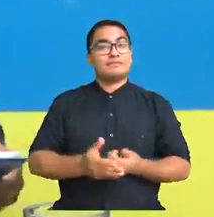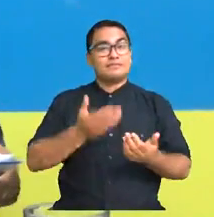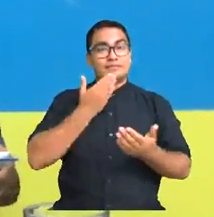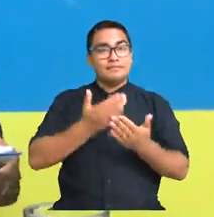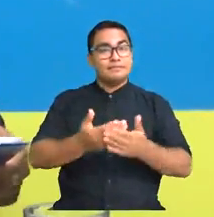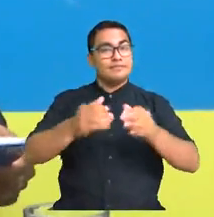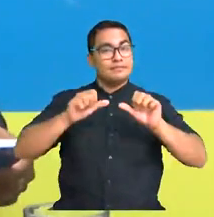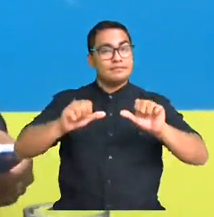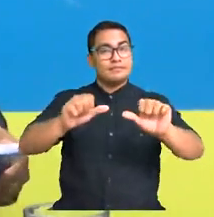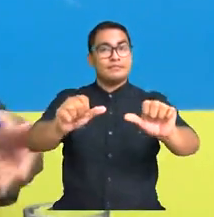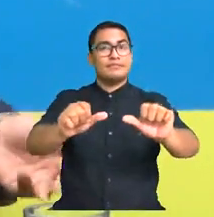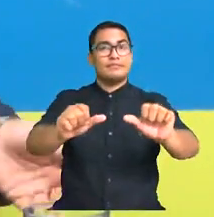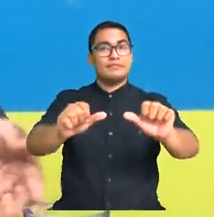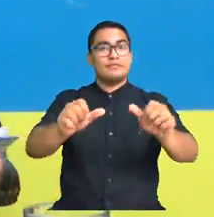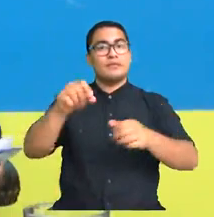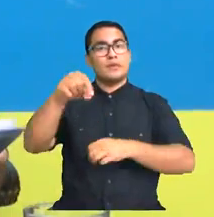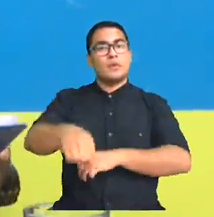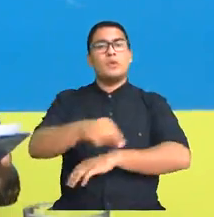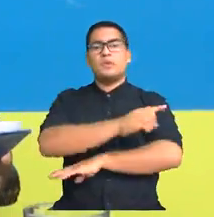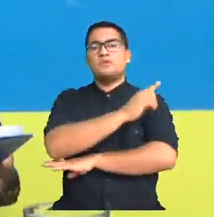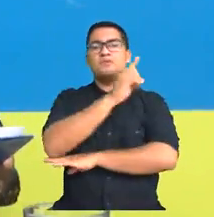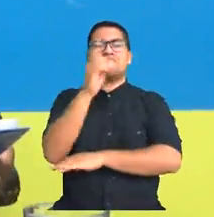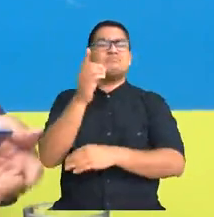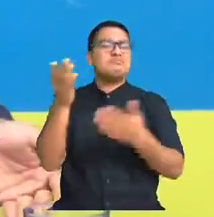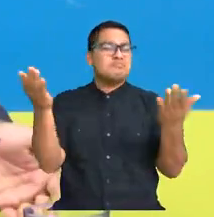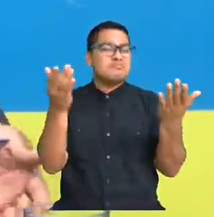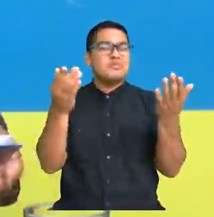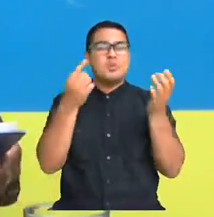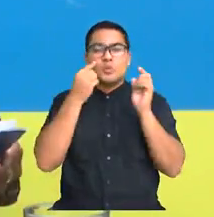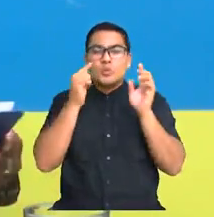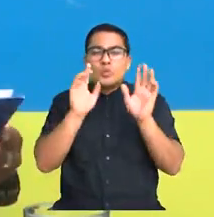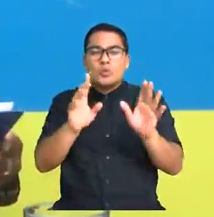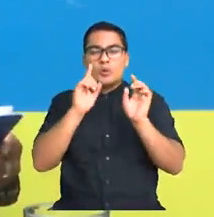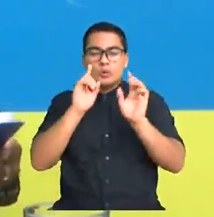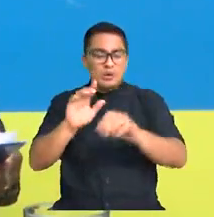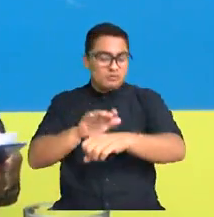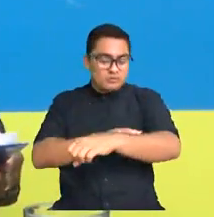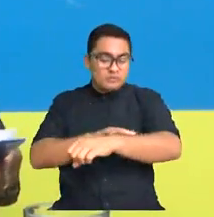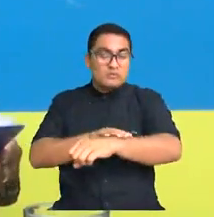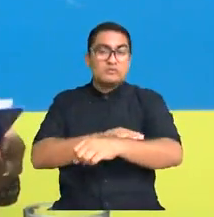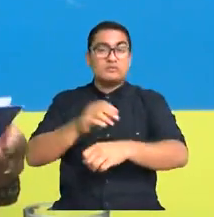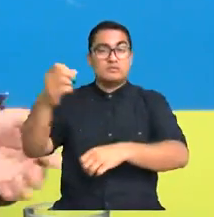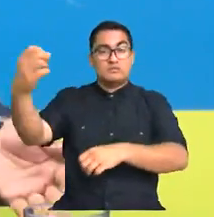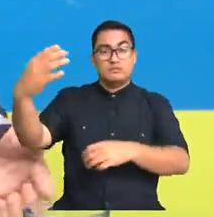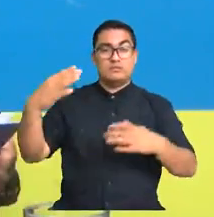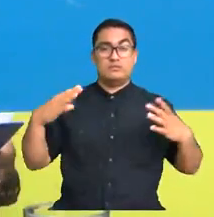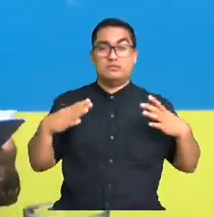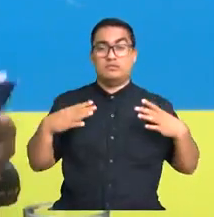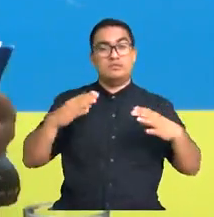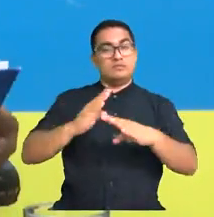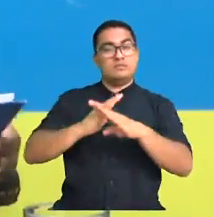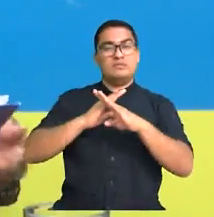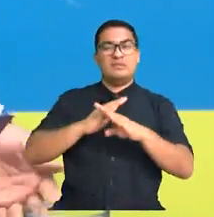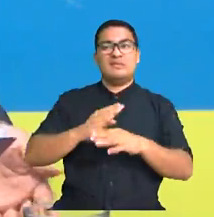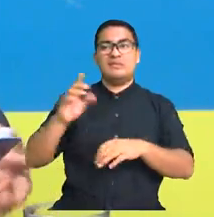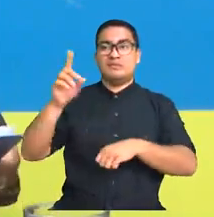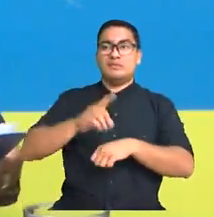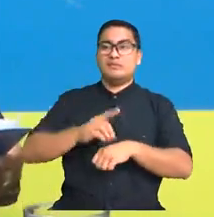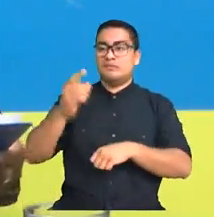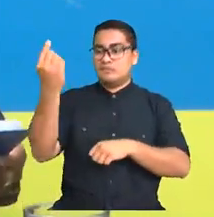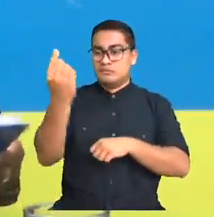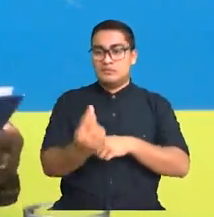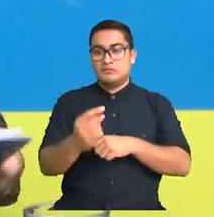Gracias por continuar en nuestra sintonía hoy abordando sobre los cuidados que se le debe dar a la piel durante el verano. Y para ello nos acompaña la